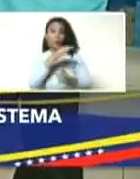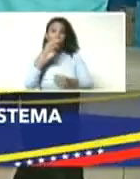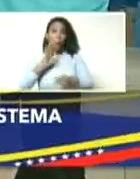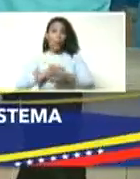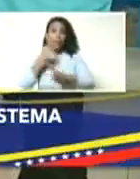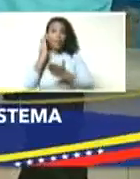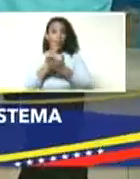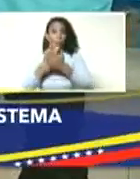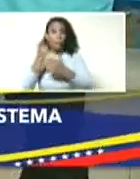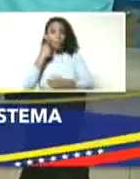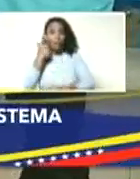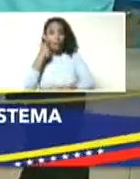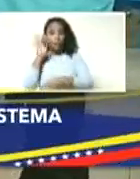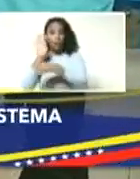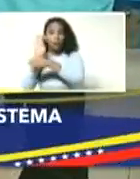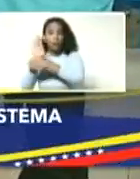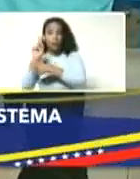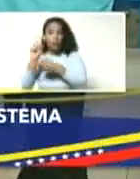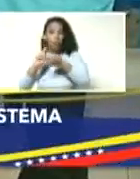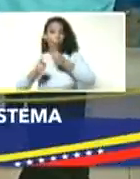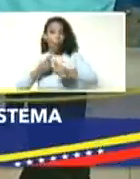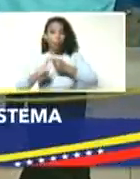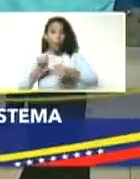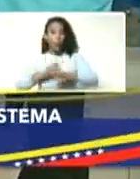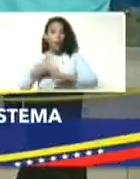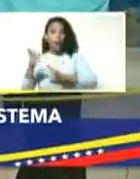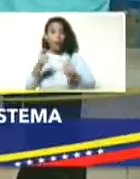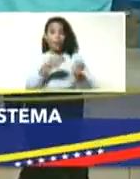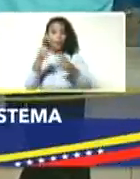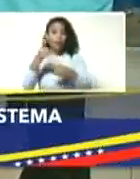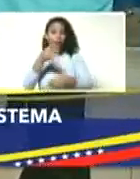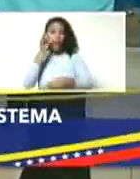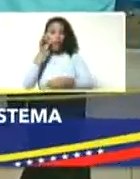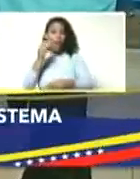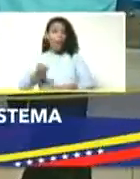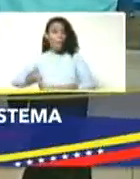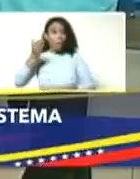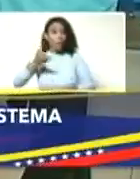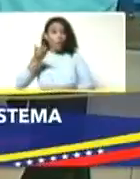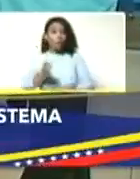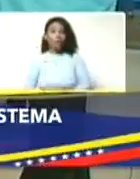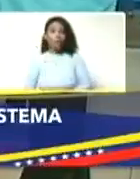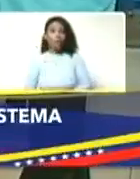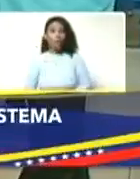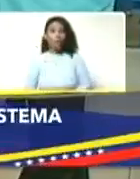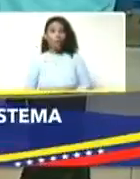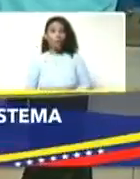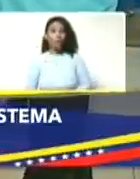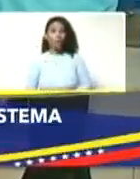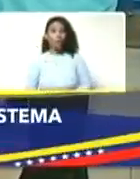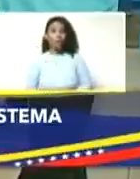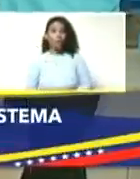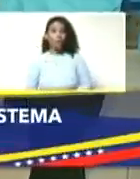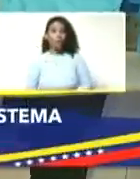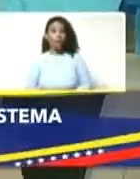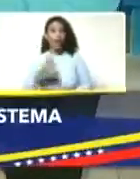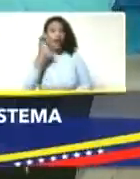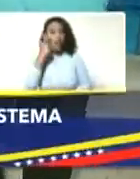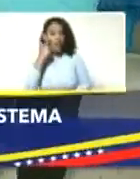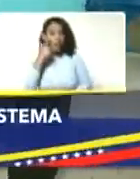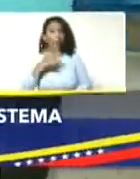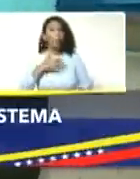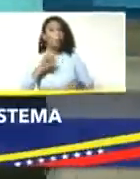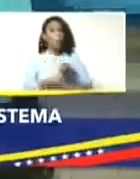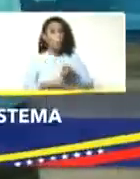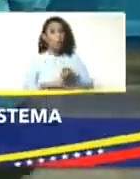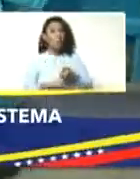está pendiente de todas tus cosas, porque llevarte el café es importante. ¿Viste, Silita?